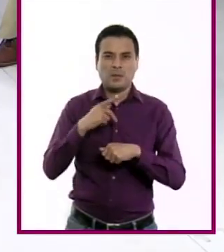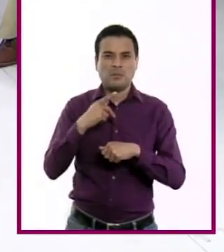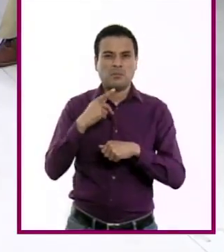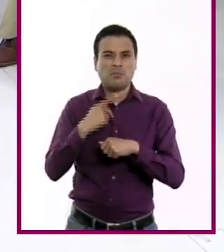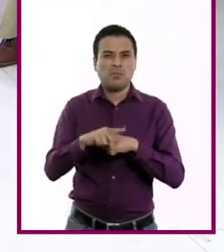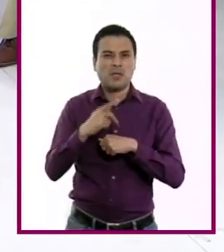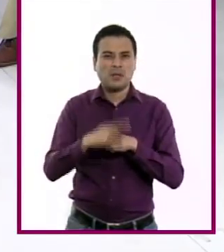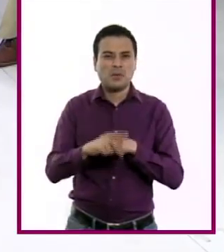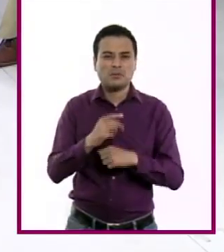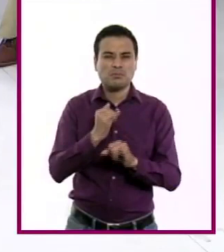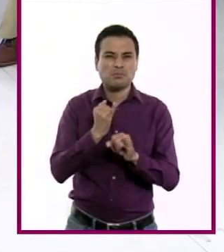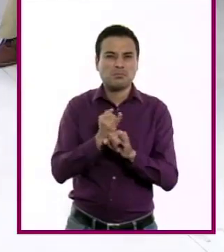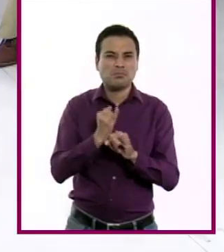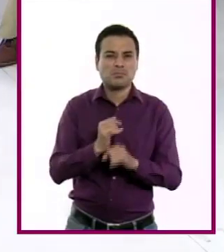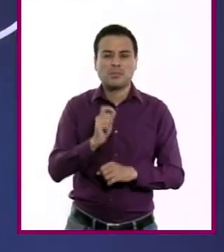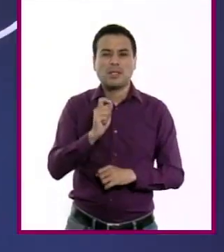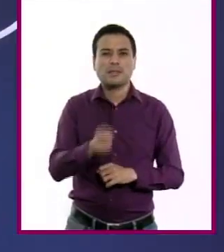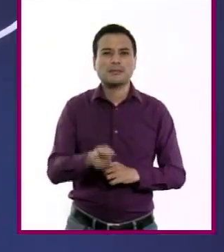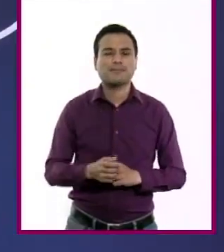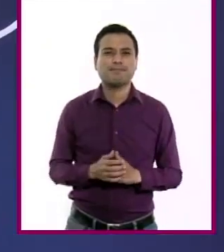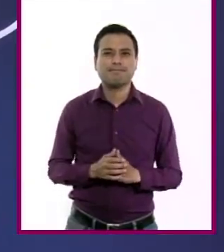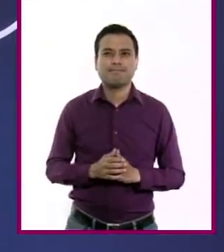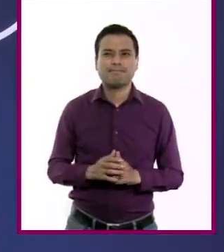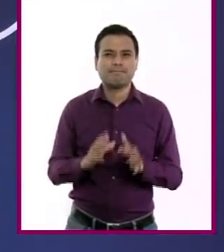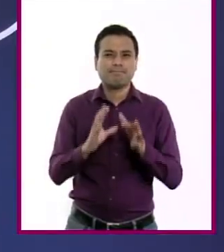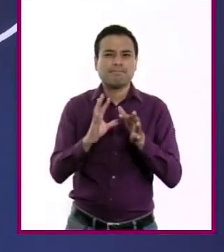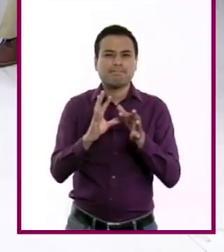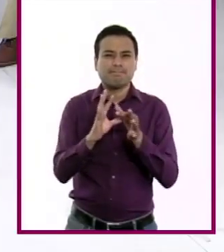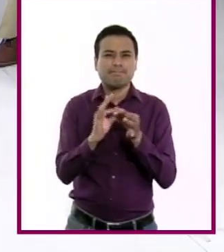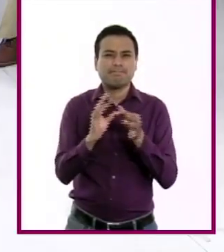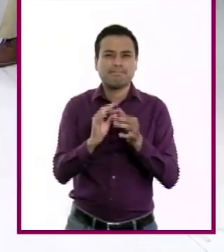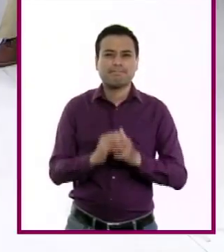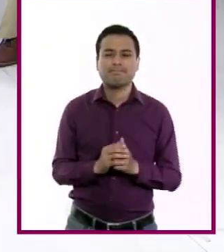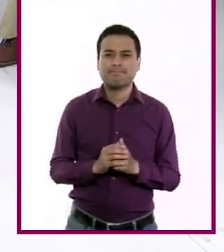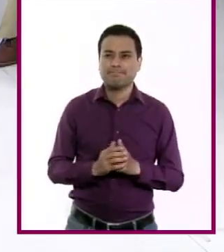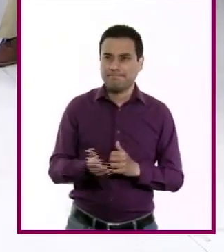informáticas, ¿cómo las definirían? Alberto.